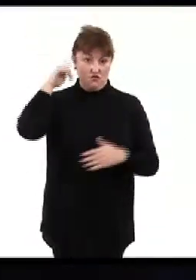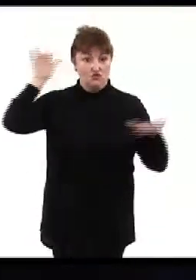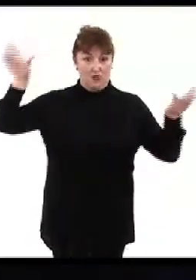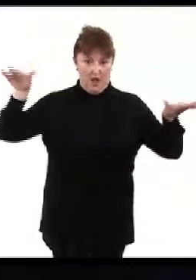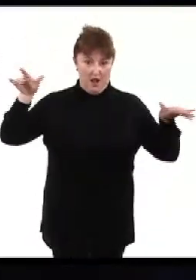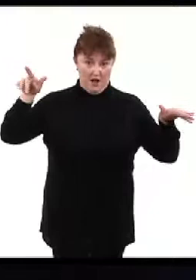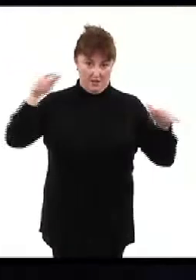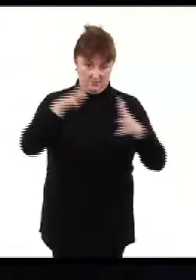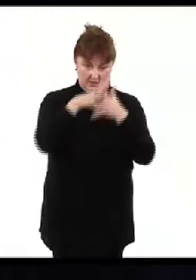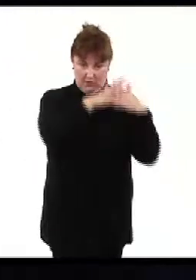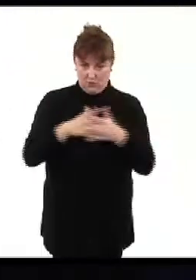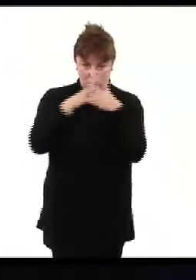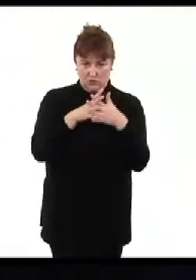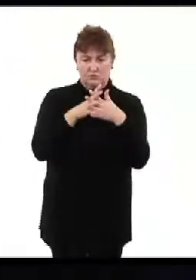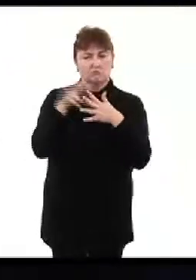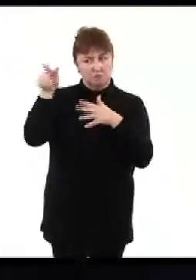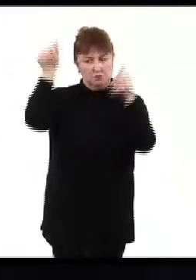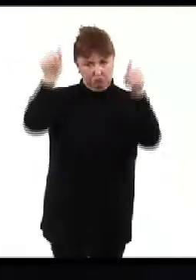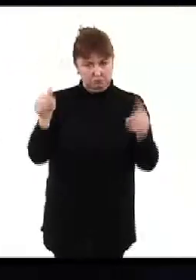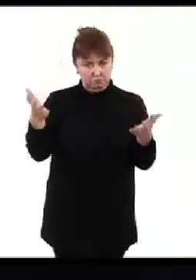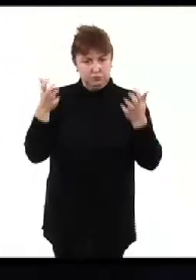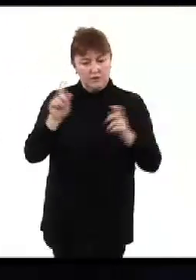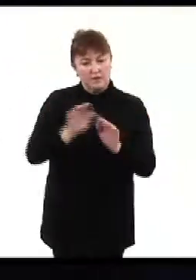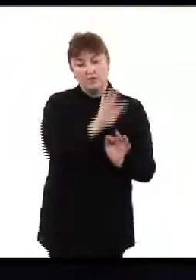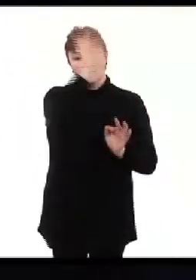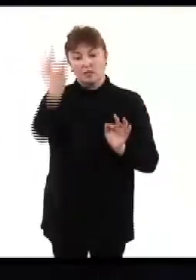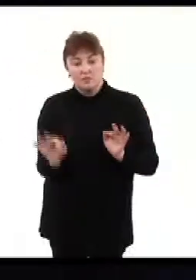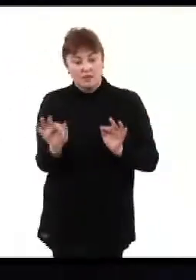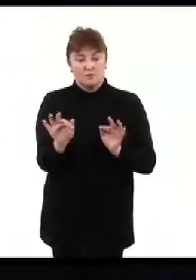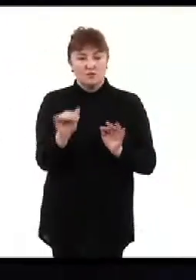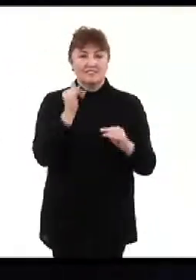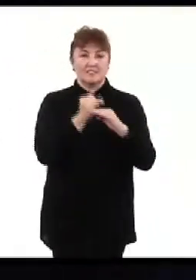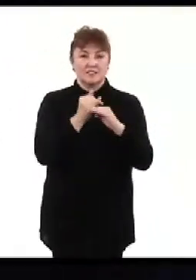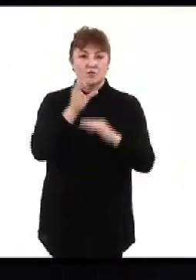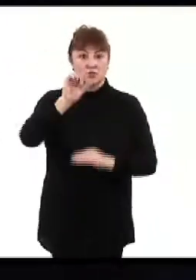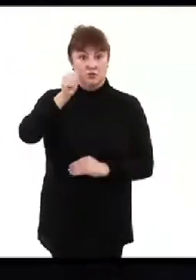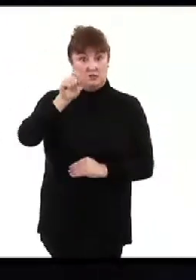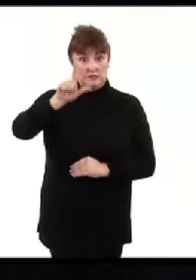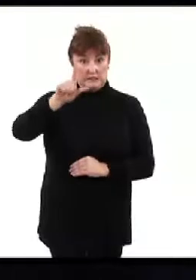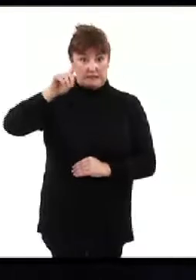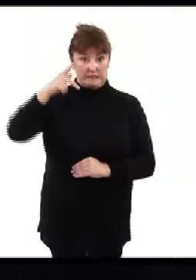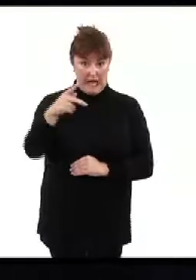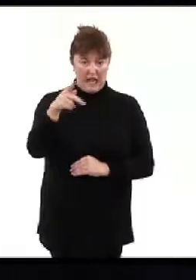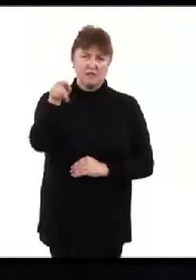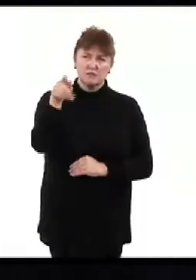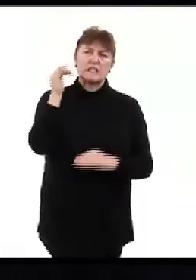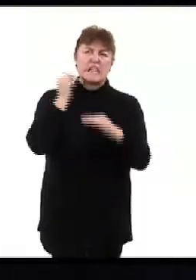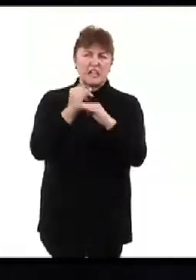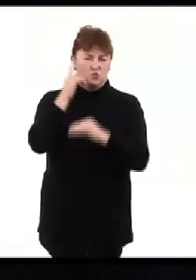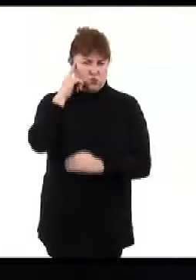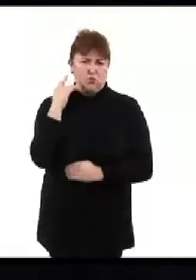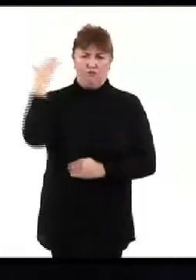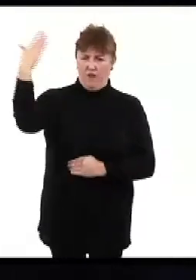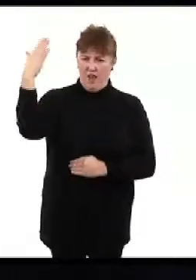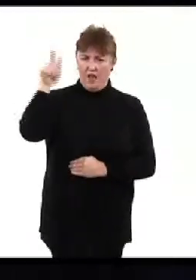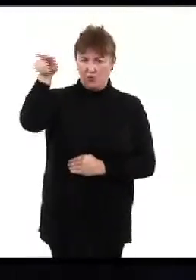graduó. Luego estuvo en el Instituto Salk, que bueno, es un instituto muy